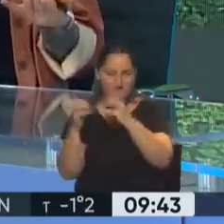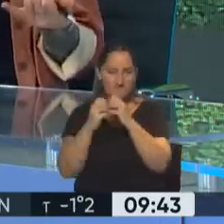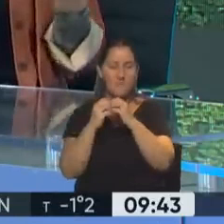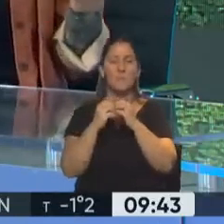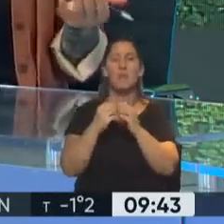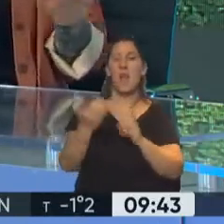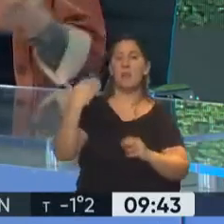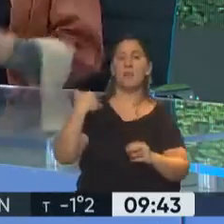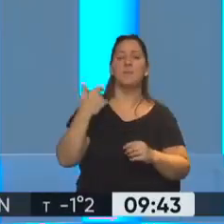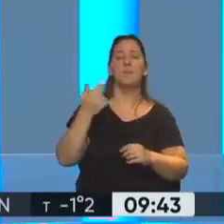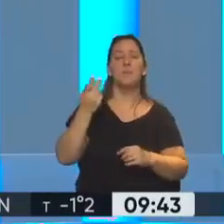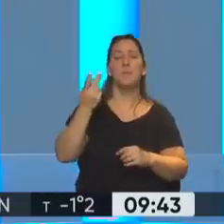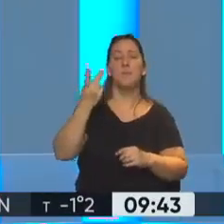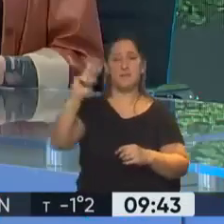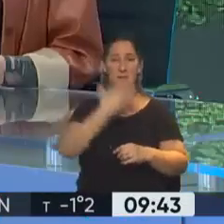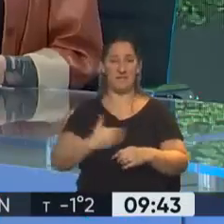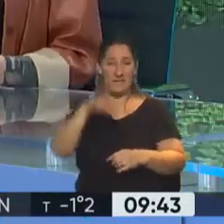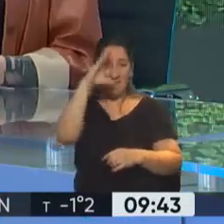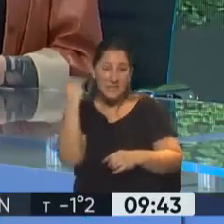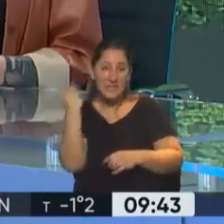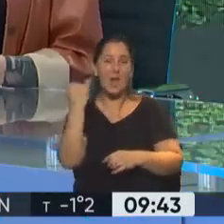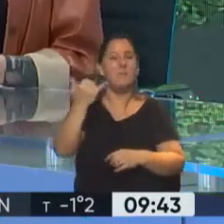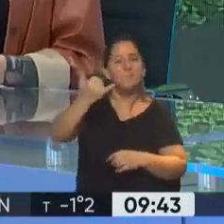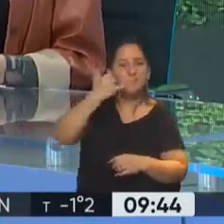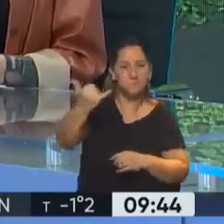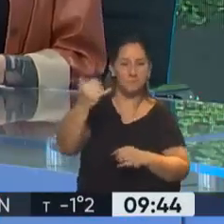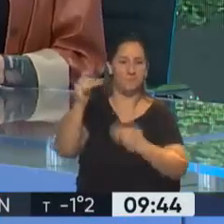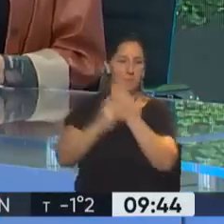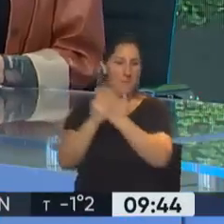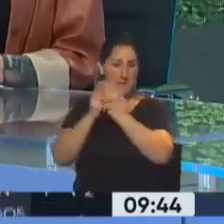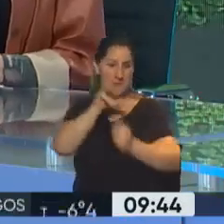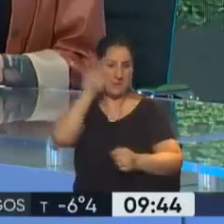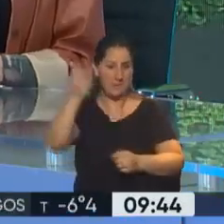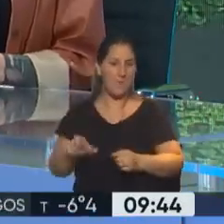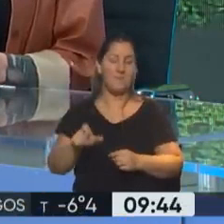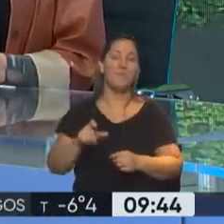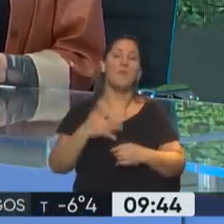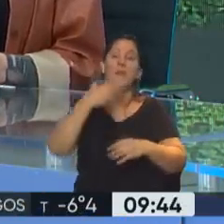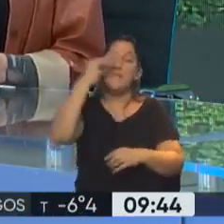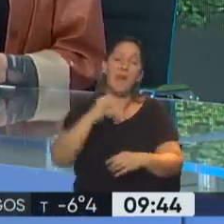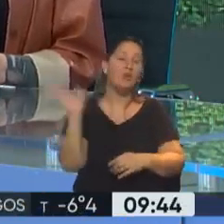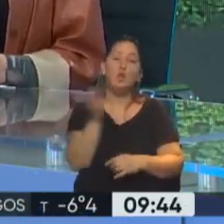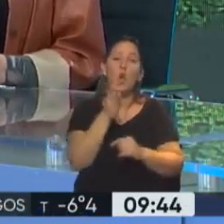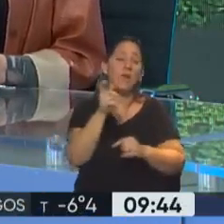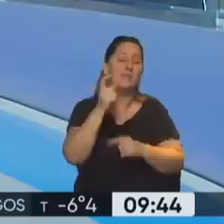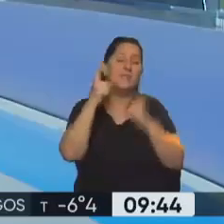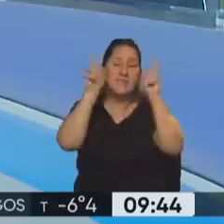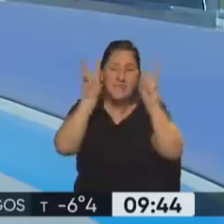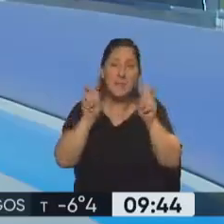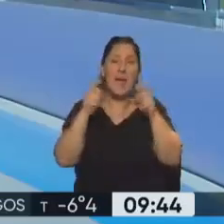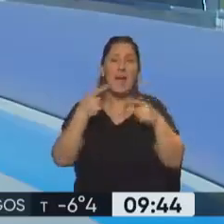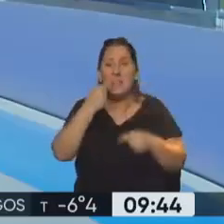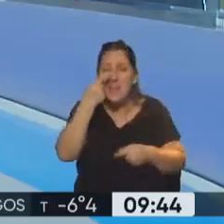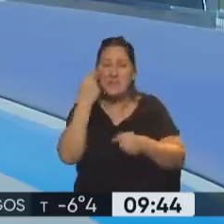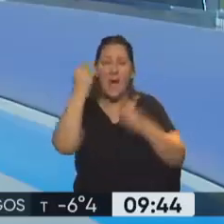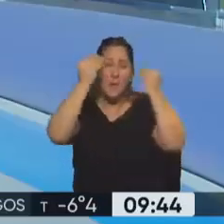la charla telefónica con la vicepresidenta de la nación con cristina fernández de las patas interesadas en todo esto tienen que estar unidas para intentar